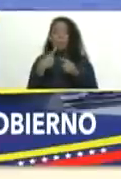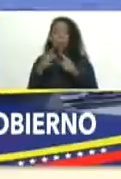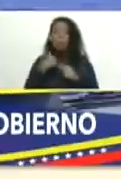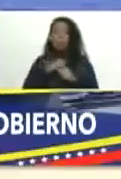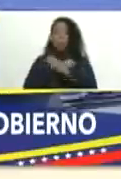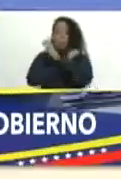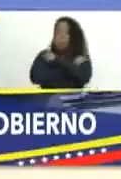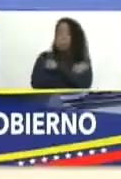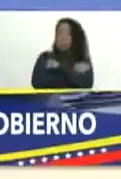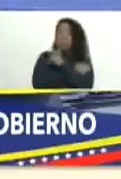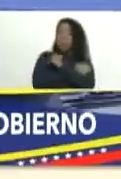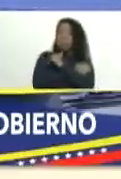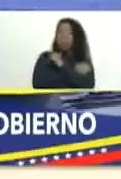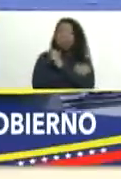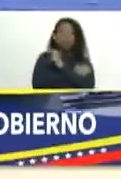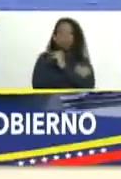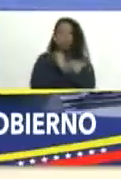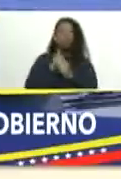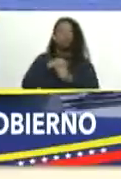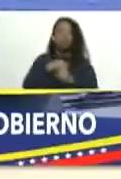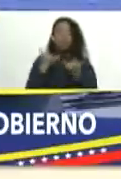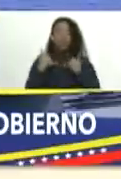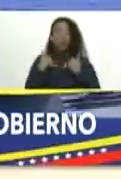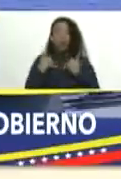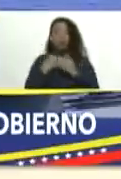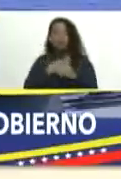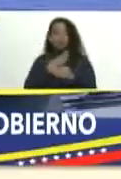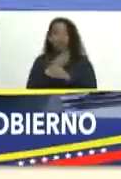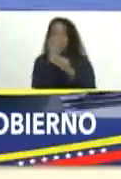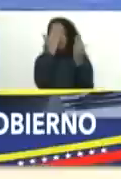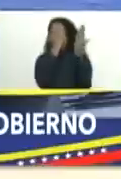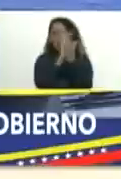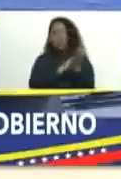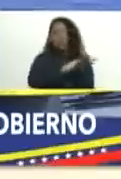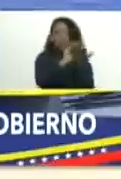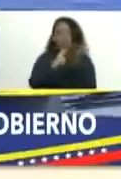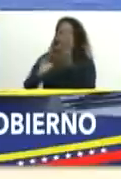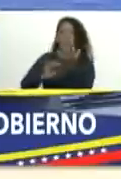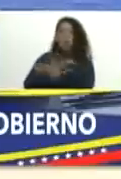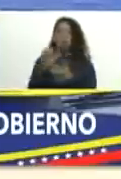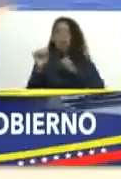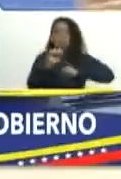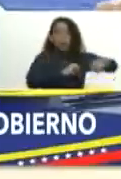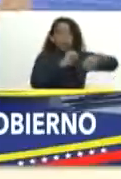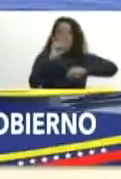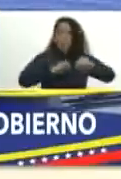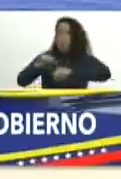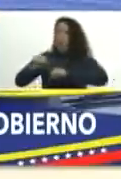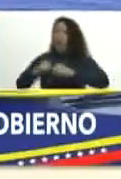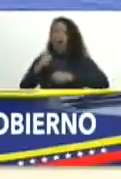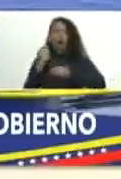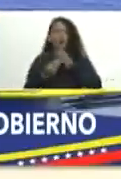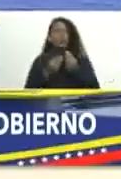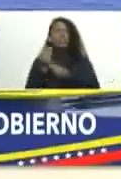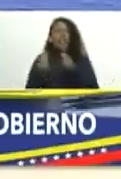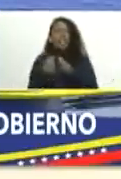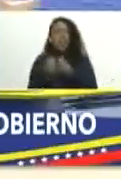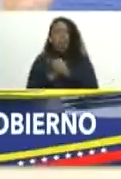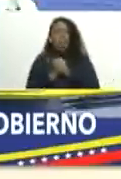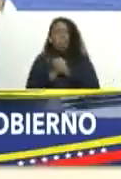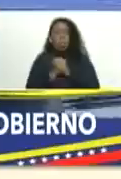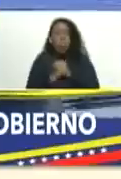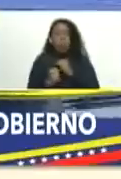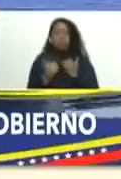cruzados. Hemos ido al combate por la solución de los problemas, a parir. ¿Cómo se hizo para parir